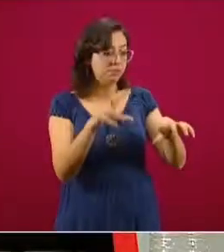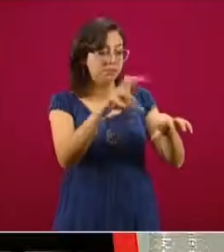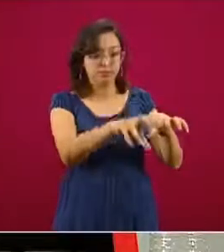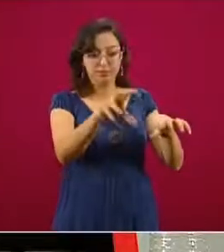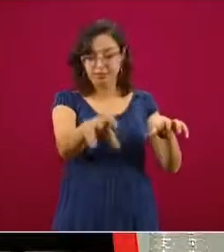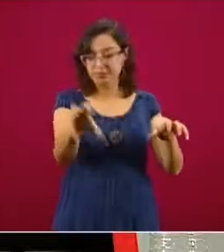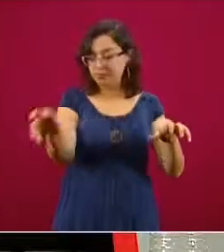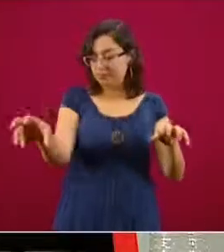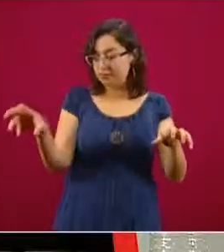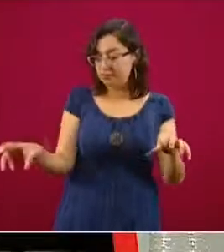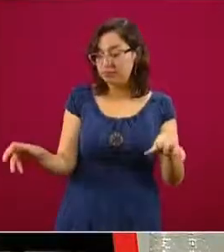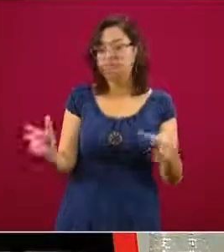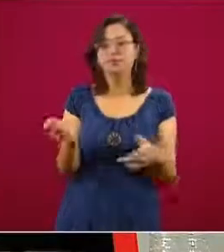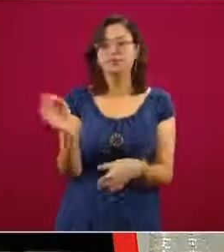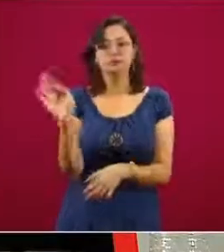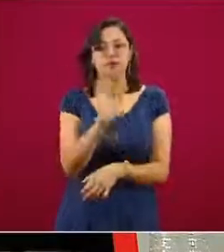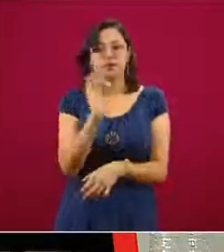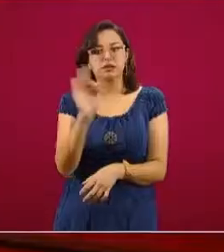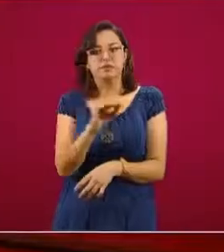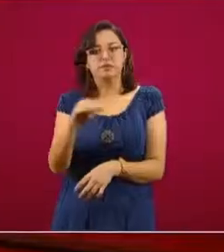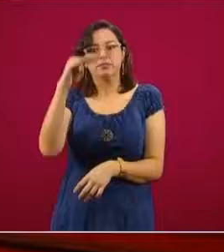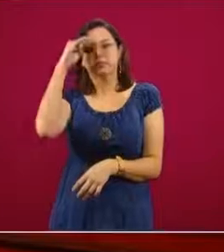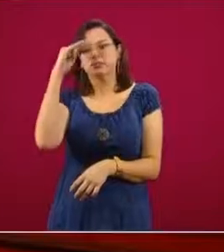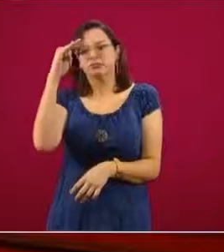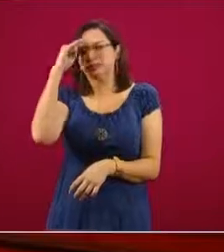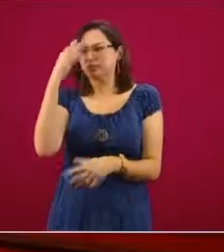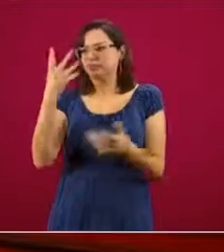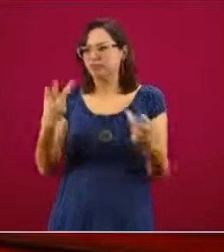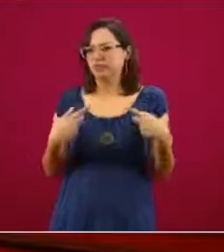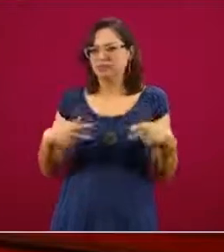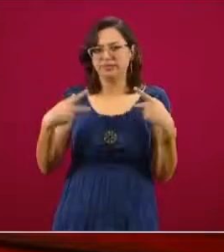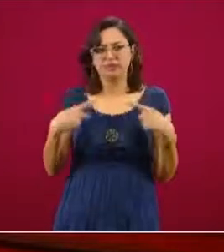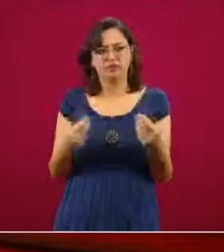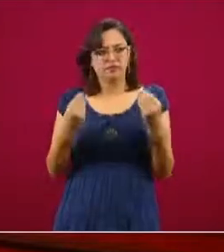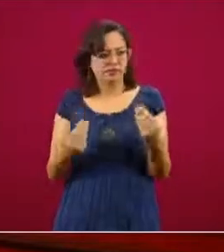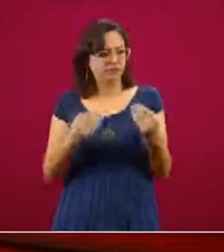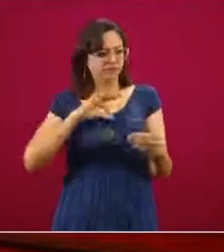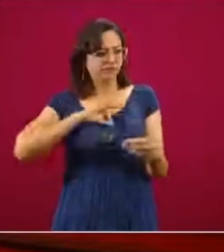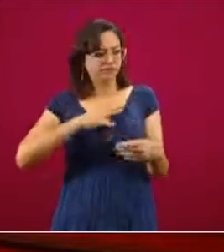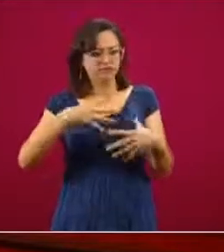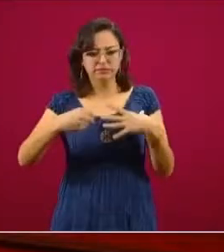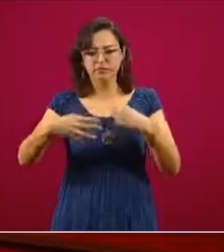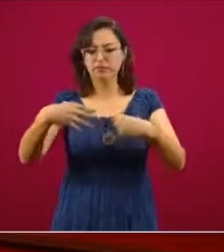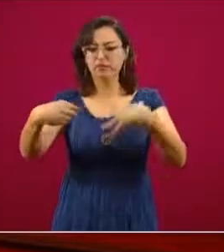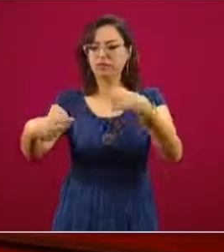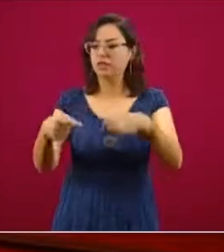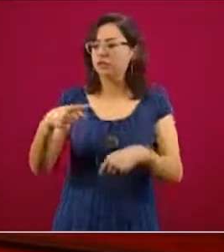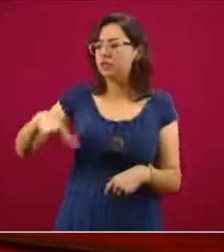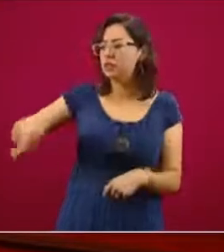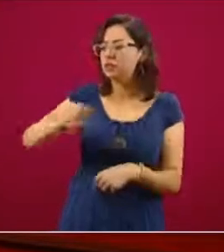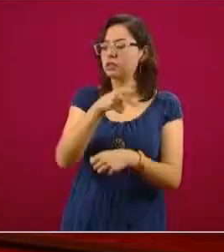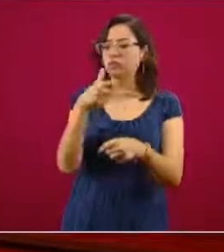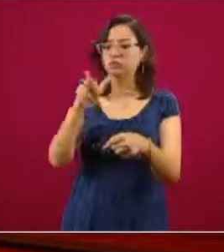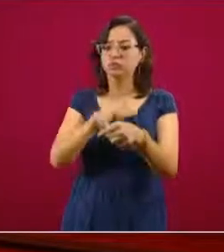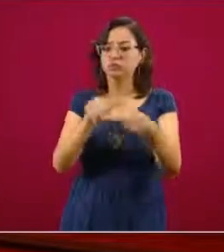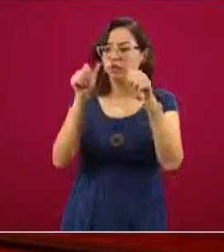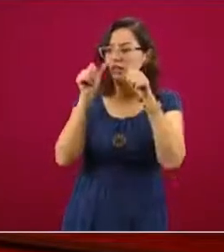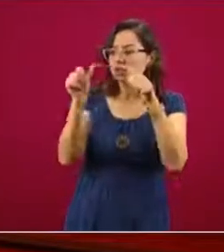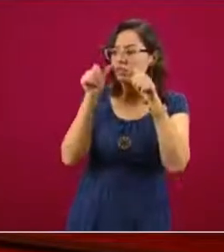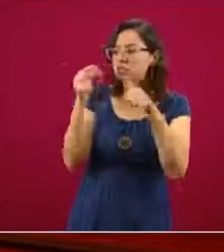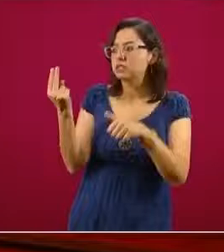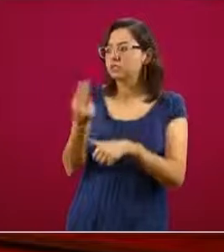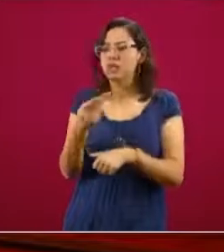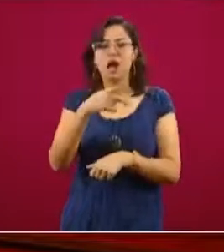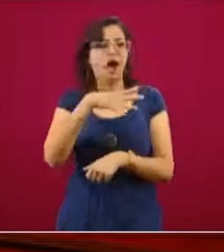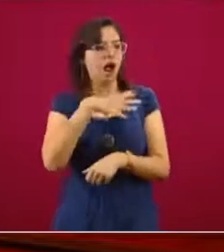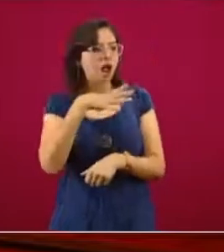de repente uno puede pensar, si hay tantas personas contagiadas y tantas que van a necesitar una atención hospitalaria y tienes tantas camas o